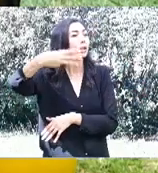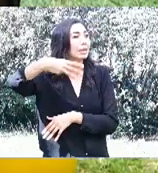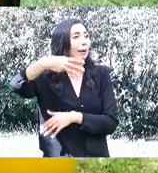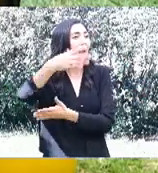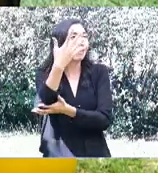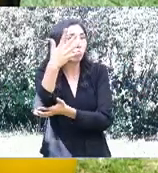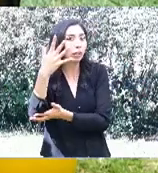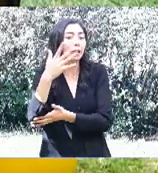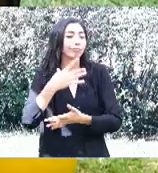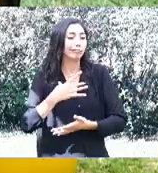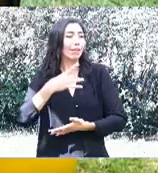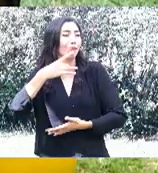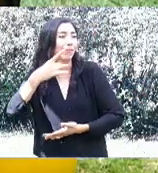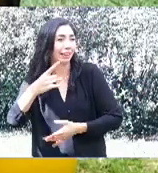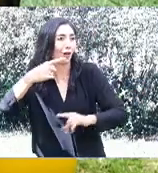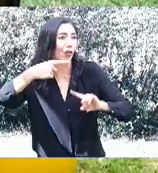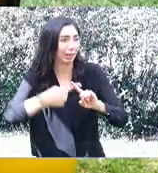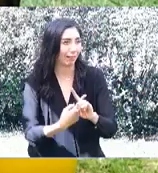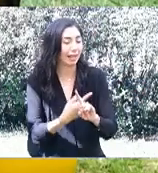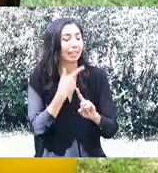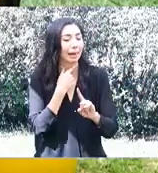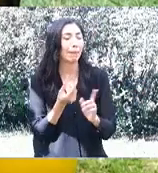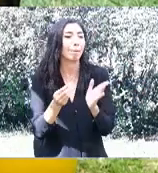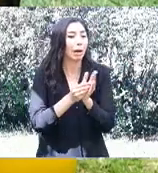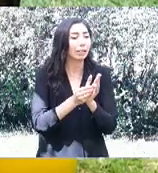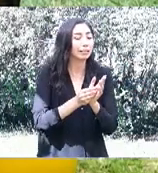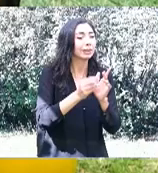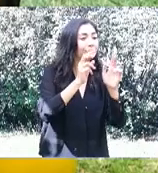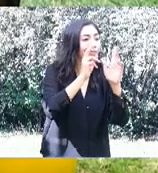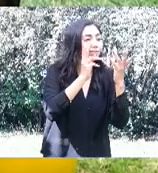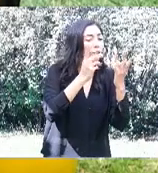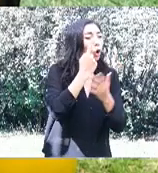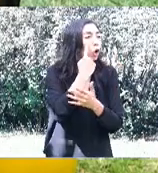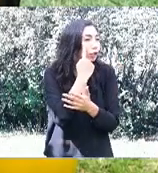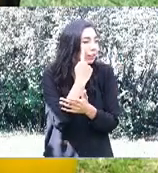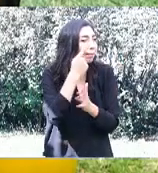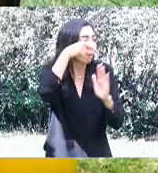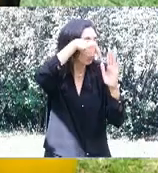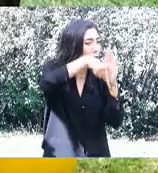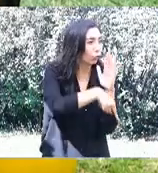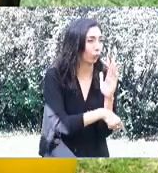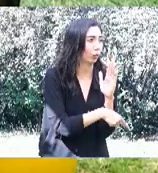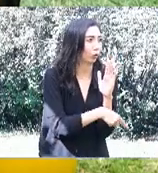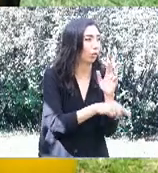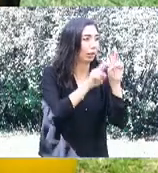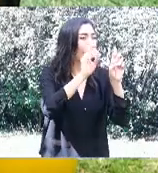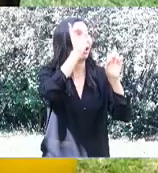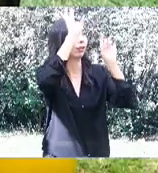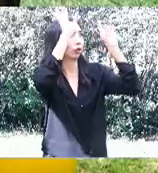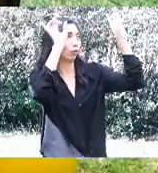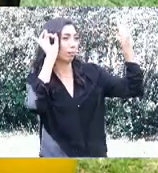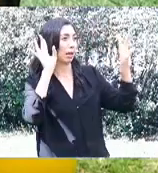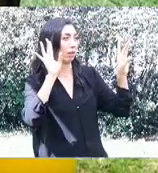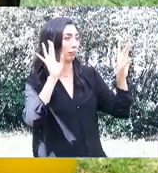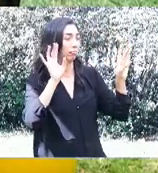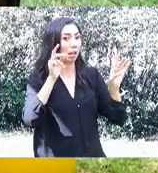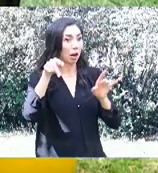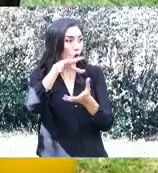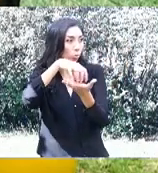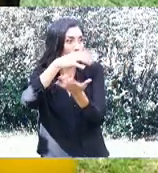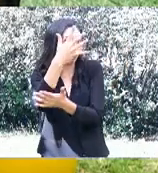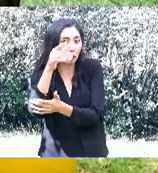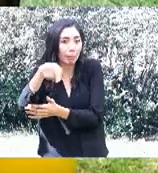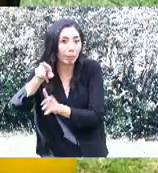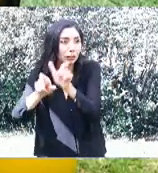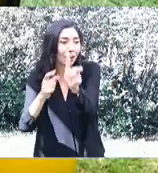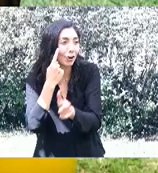tienen ganas de poder explorar mucho más esa relación que Ellos tenían con esta con un de estos hitos de la astronomía ubicados en su sector que ellos no lo tenían